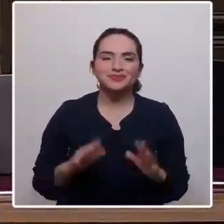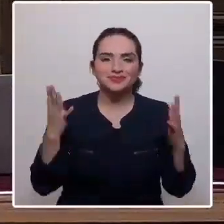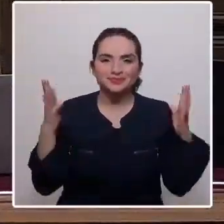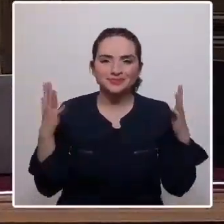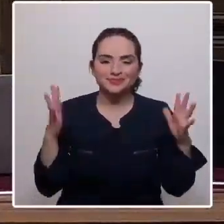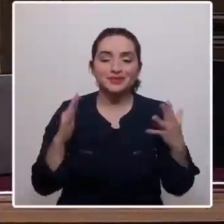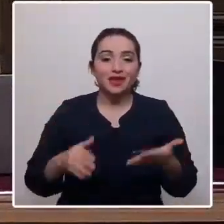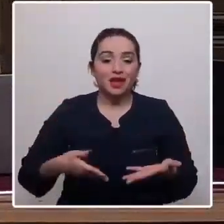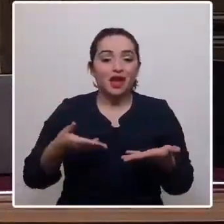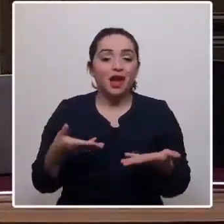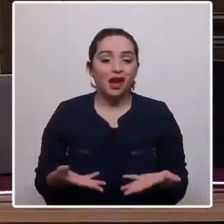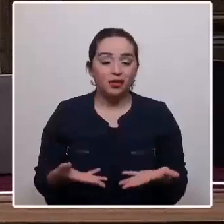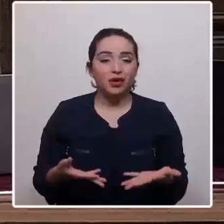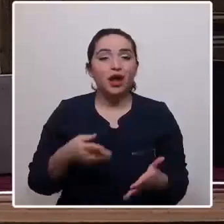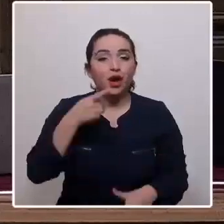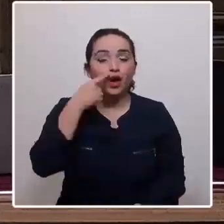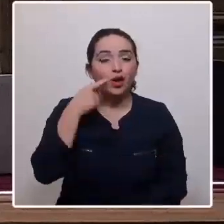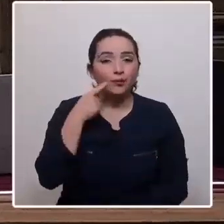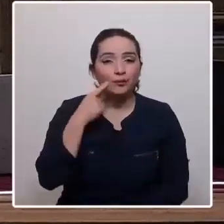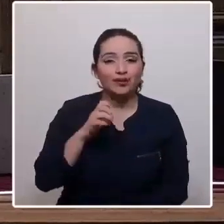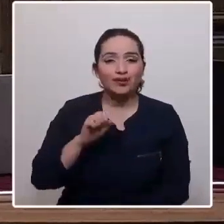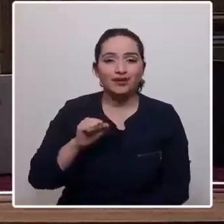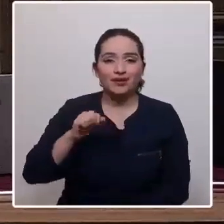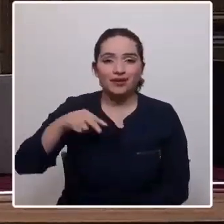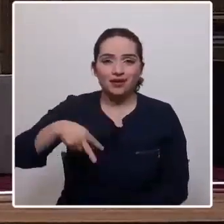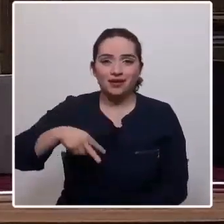Tiene la palabra el convencional Andrés Cruz.